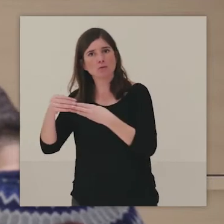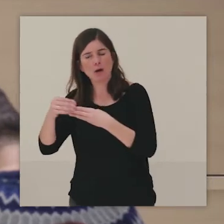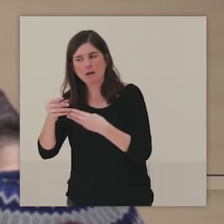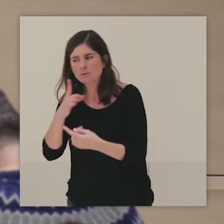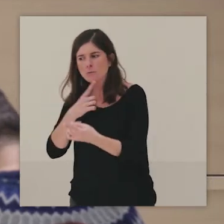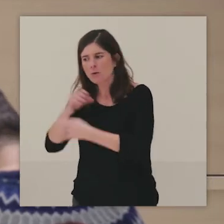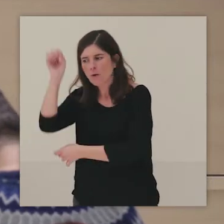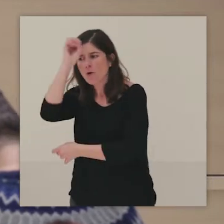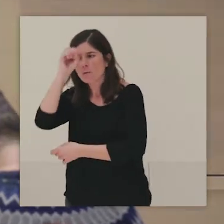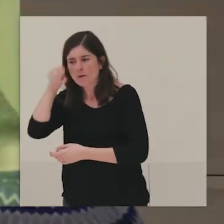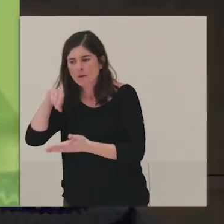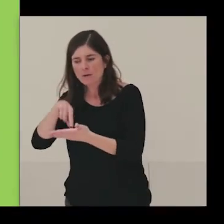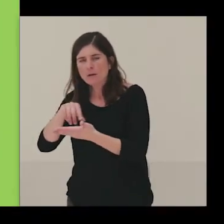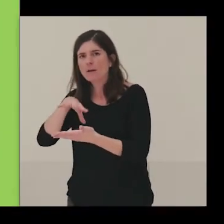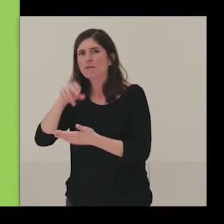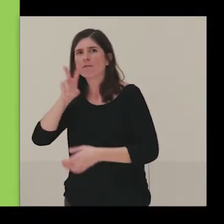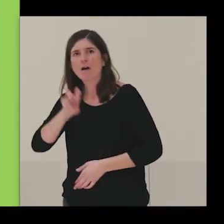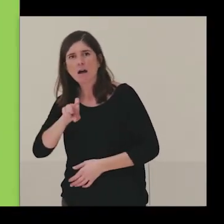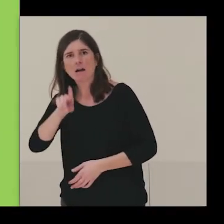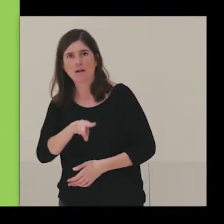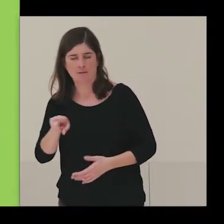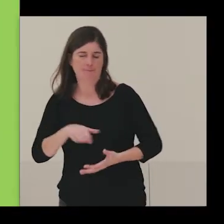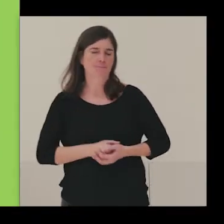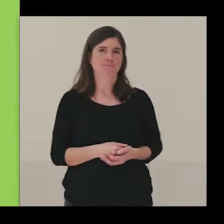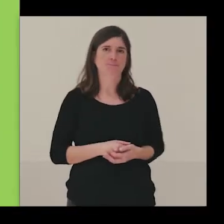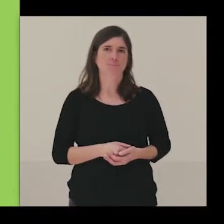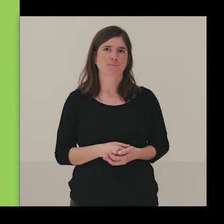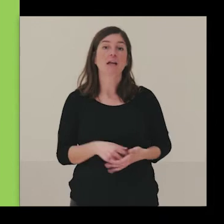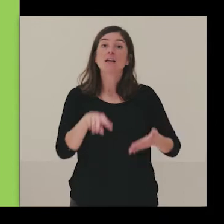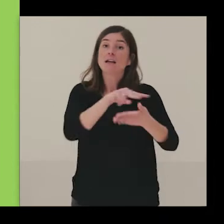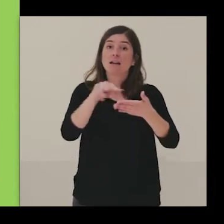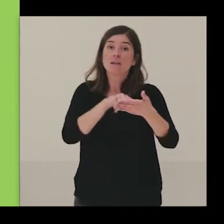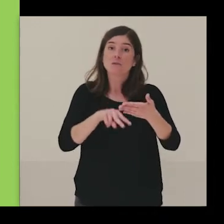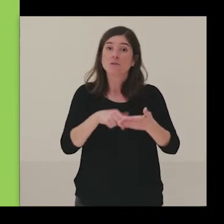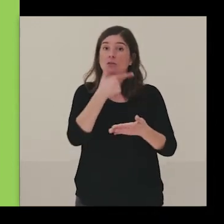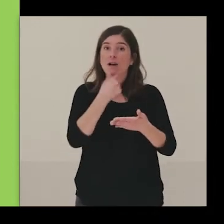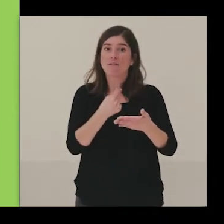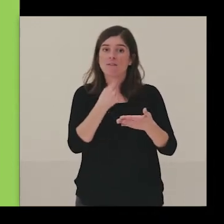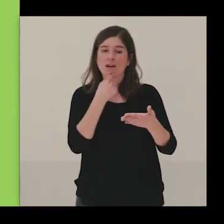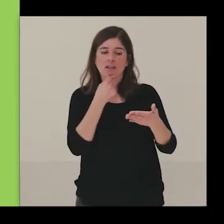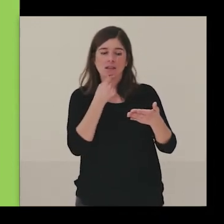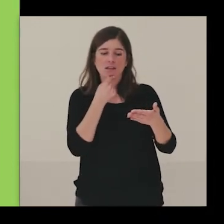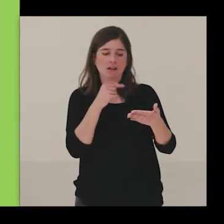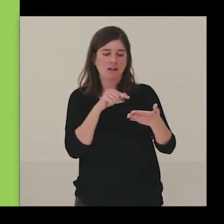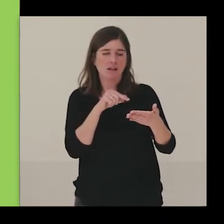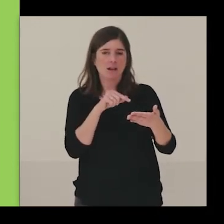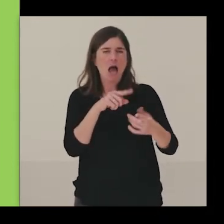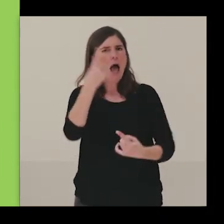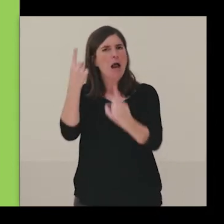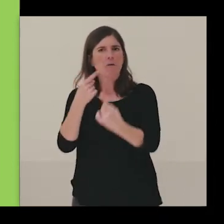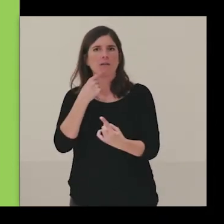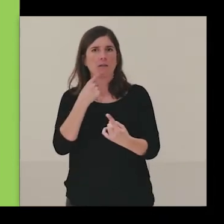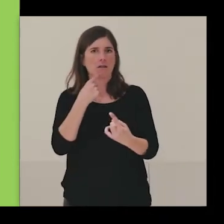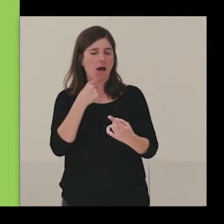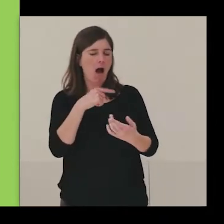La lectura fácil no se tiene que considerar como... En algunos casos se dice, no, es que esto menoscaba el derecho a la